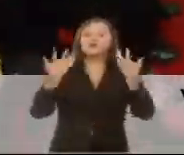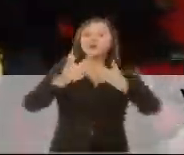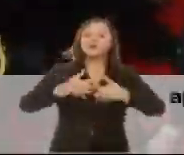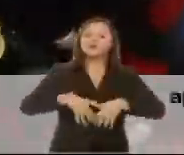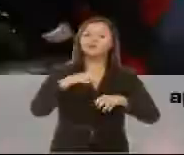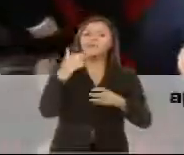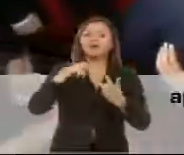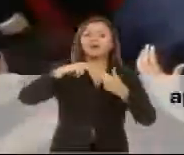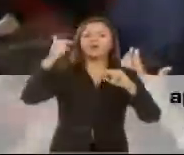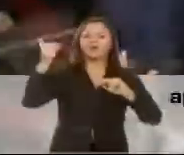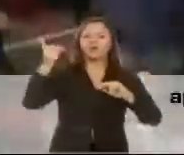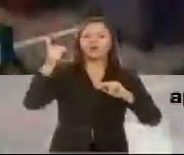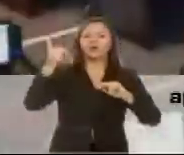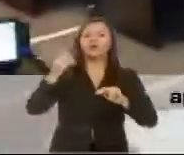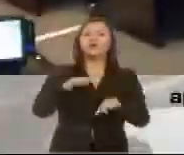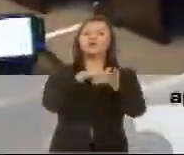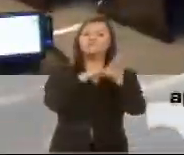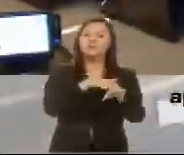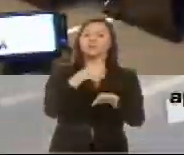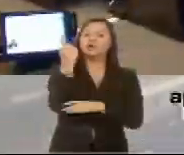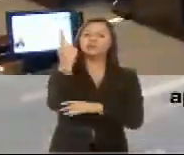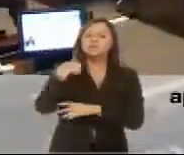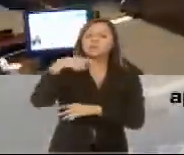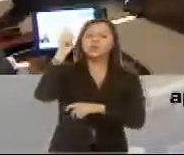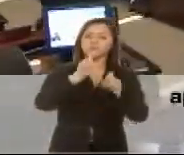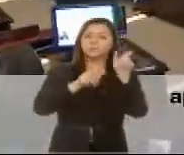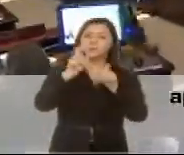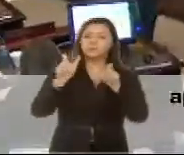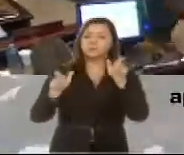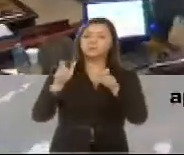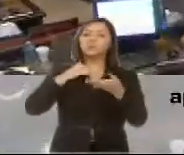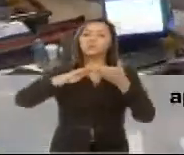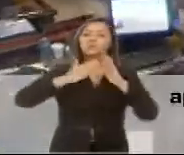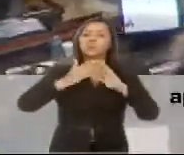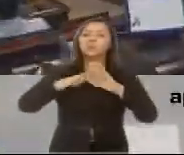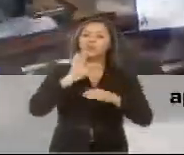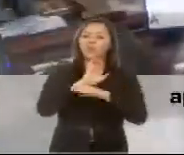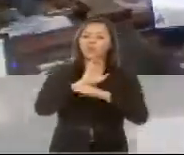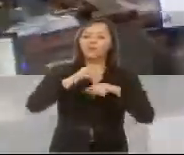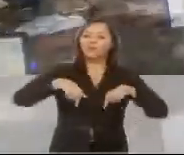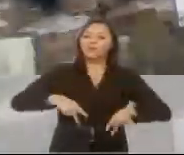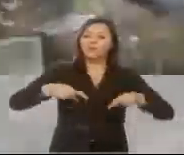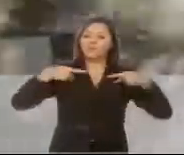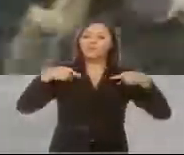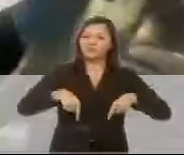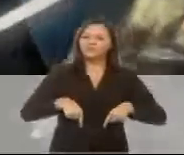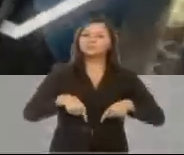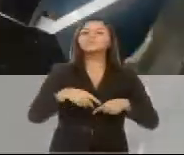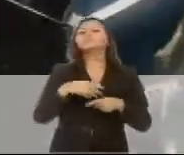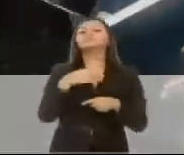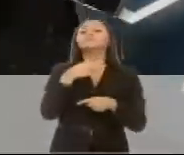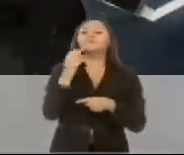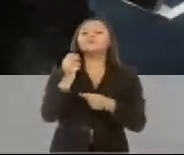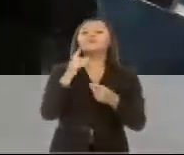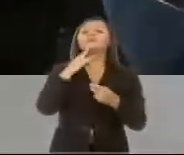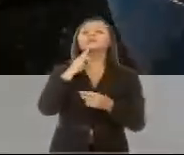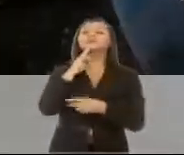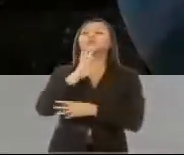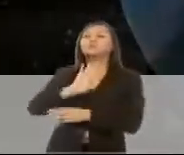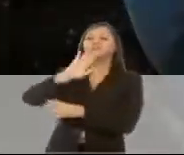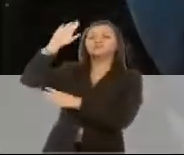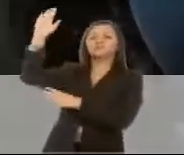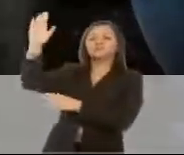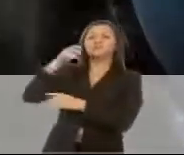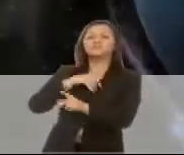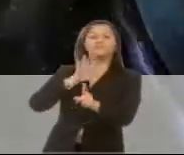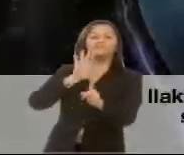la integración regional. Respaldó a los 11 millones de personas, entre ellas la comunidad ecuatoriana, que se encuentran en situación irregular en Estados